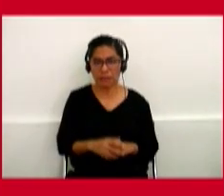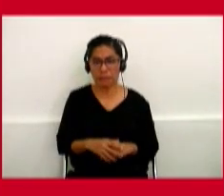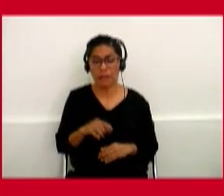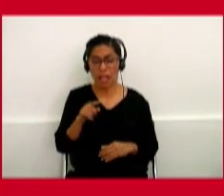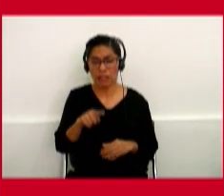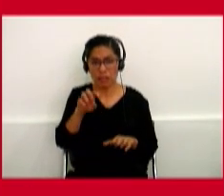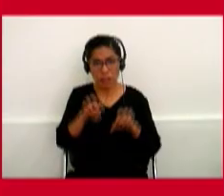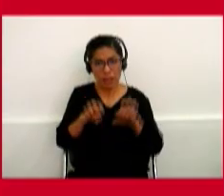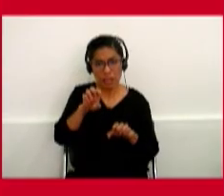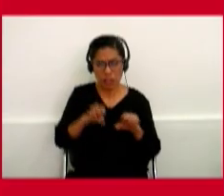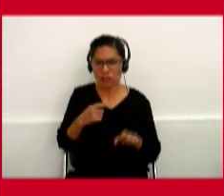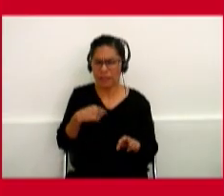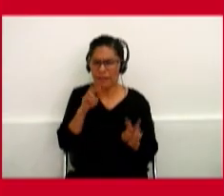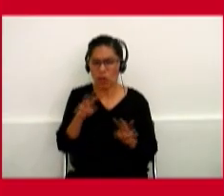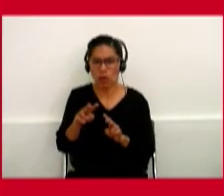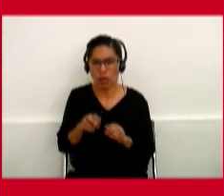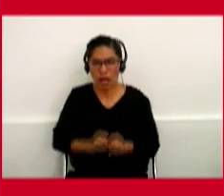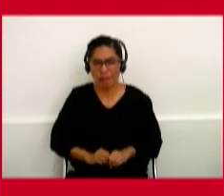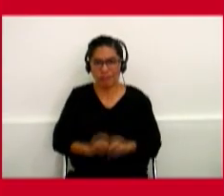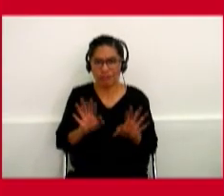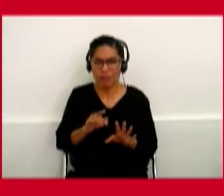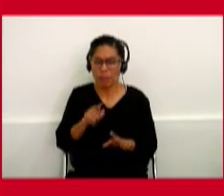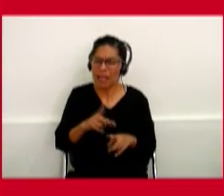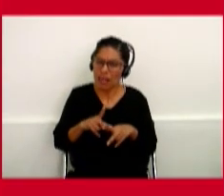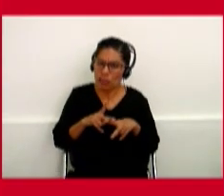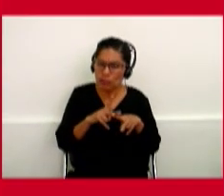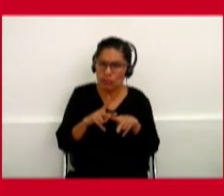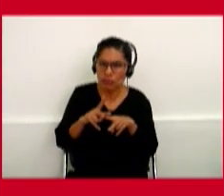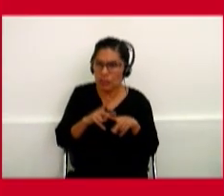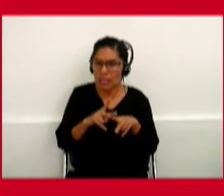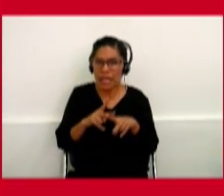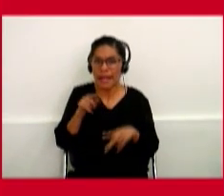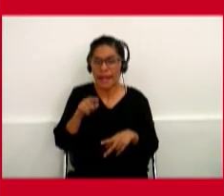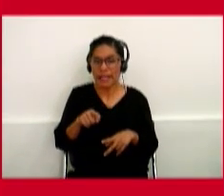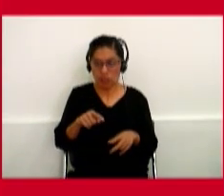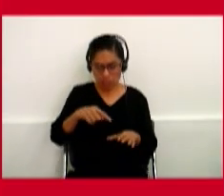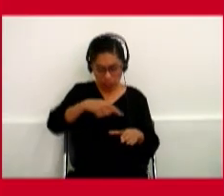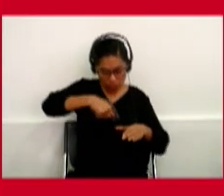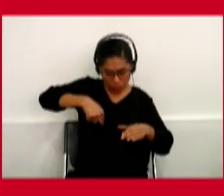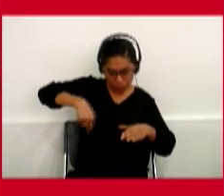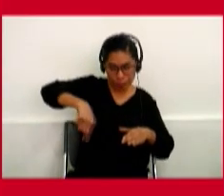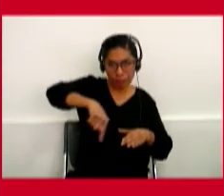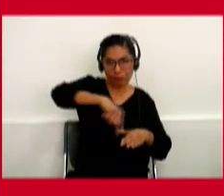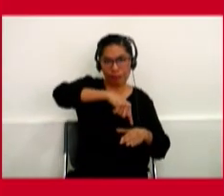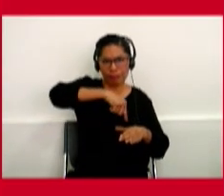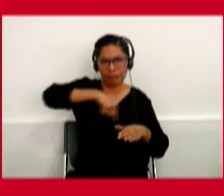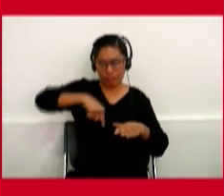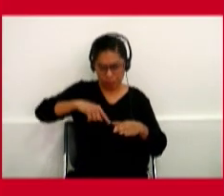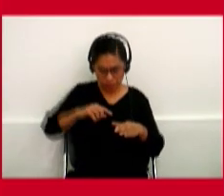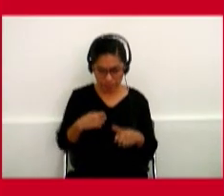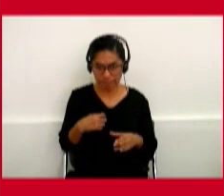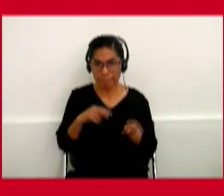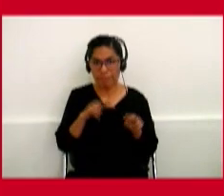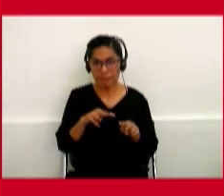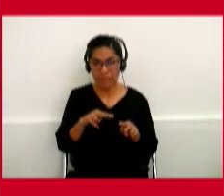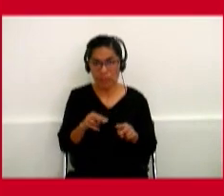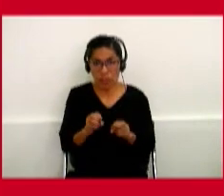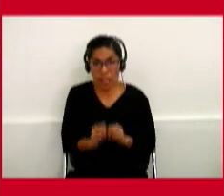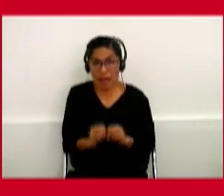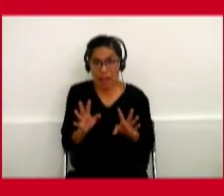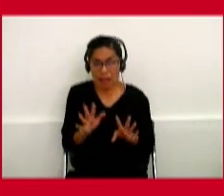con un explosivo para controlar el daño en los contornos, Senatel Trimex, es un explosivo